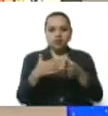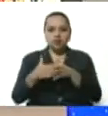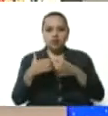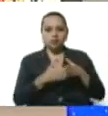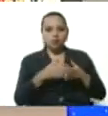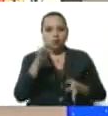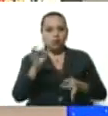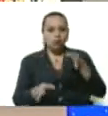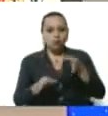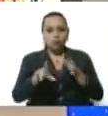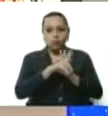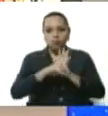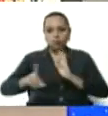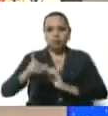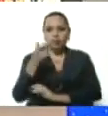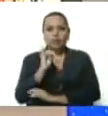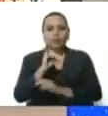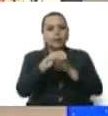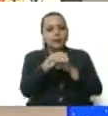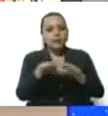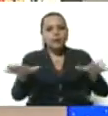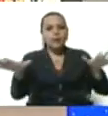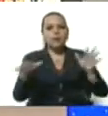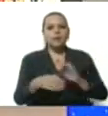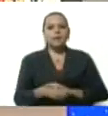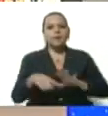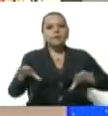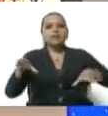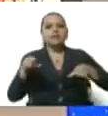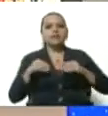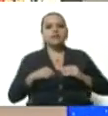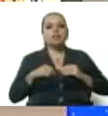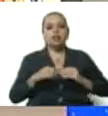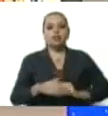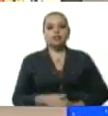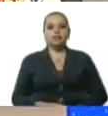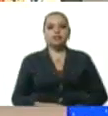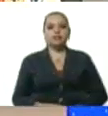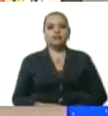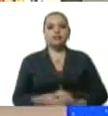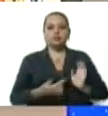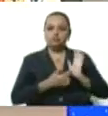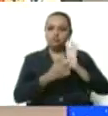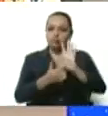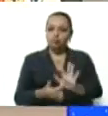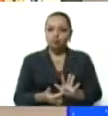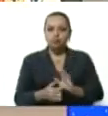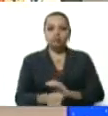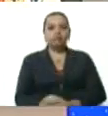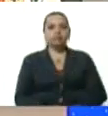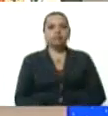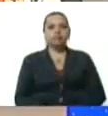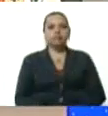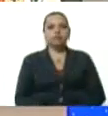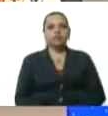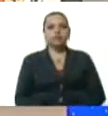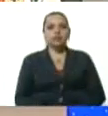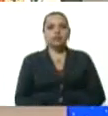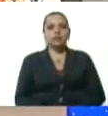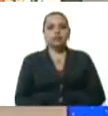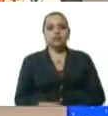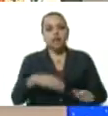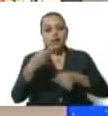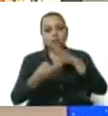jurídico, fue ampliamente reconocido, referido, bueno, se hizo alusión a las partes de